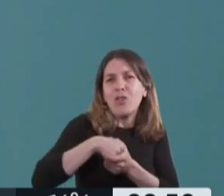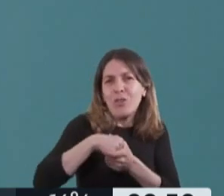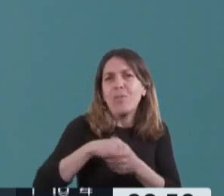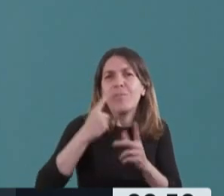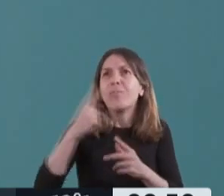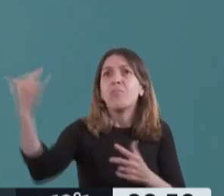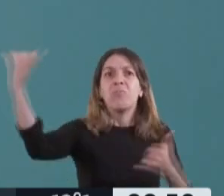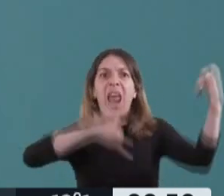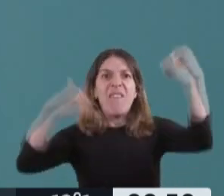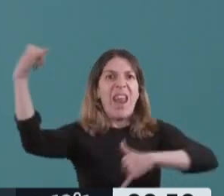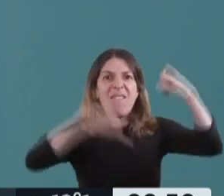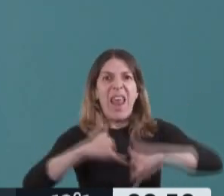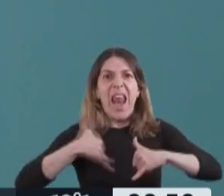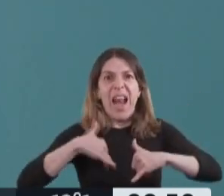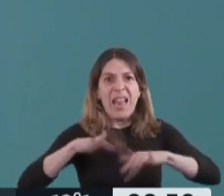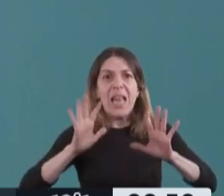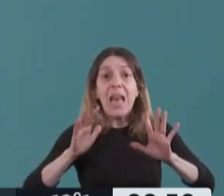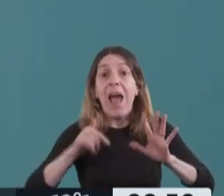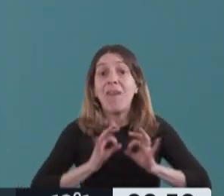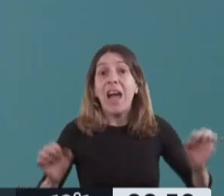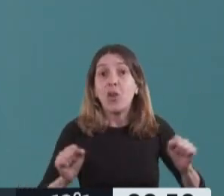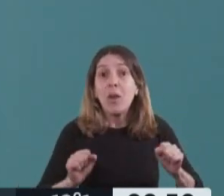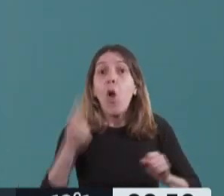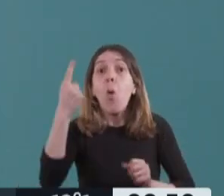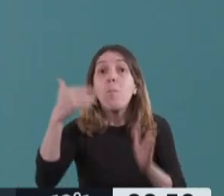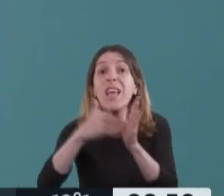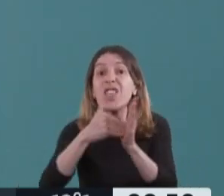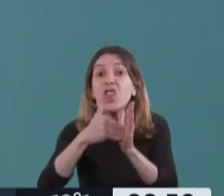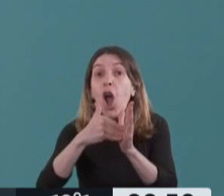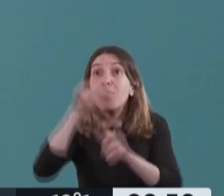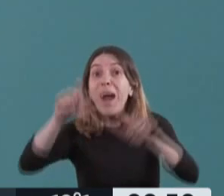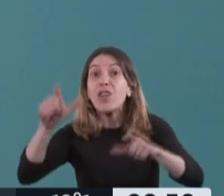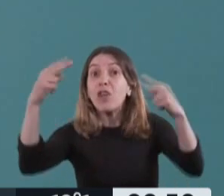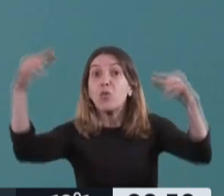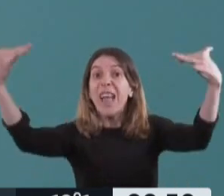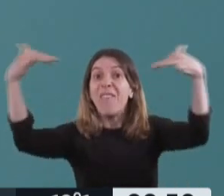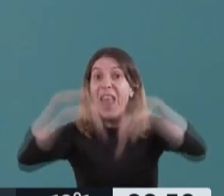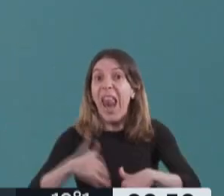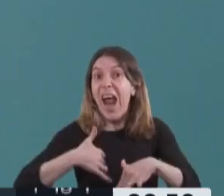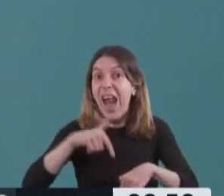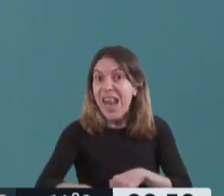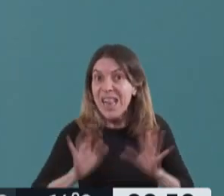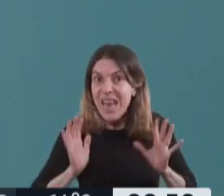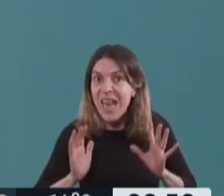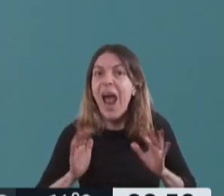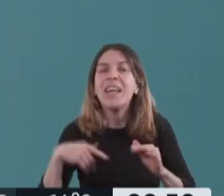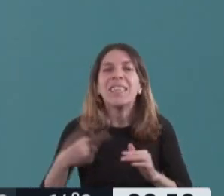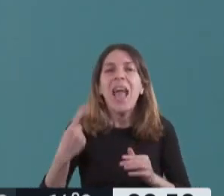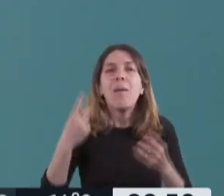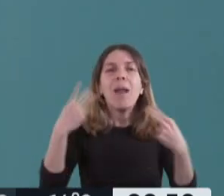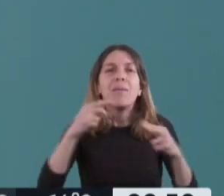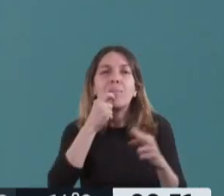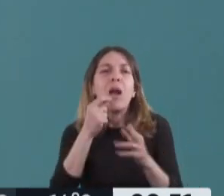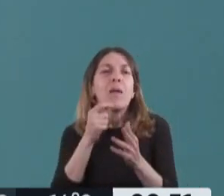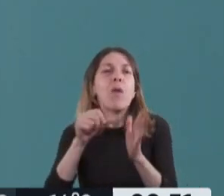vuelos a la argentina con una expectativa en estas vacaciones inviernos de más de un millón de turistas por supuesto siempre el turismo de países limítrofes